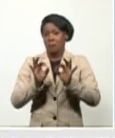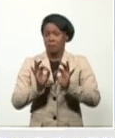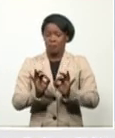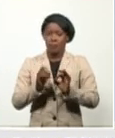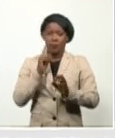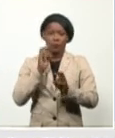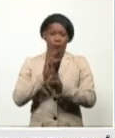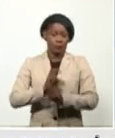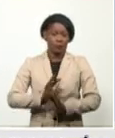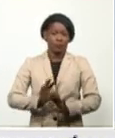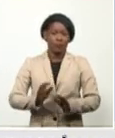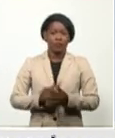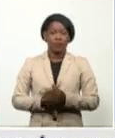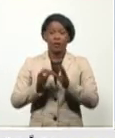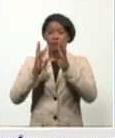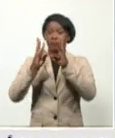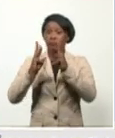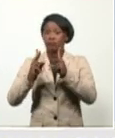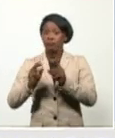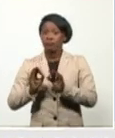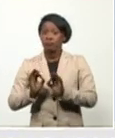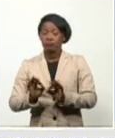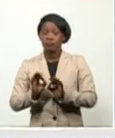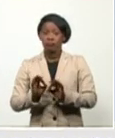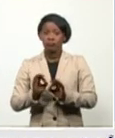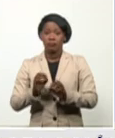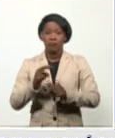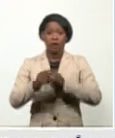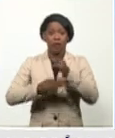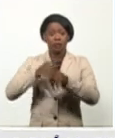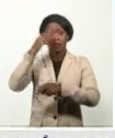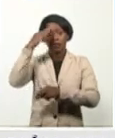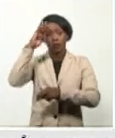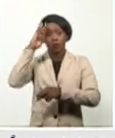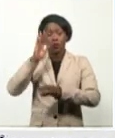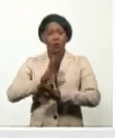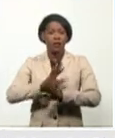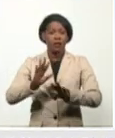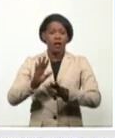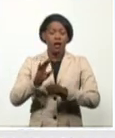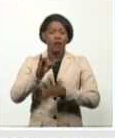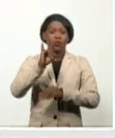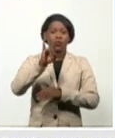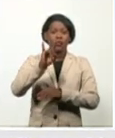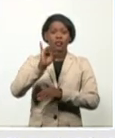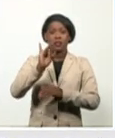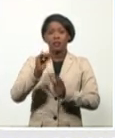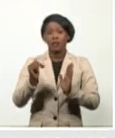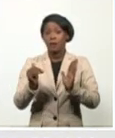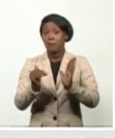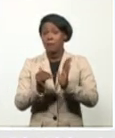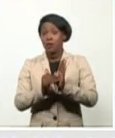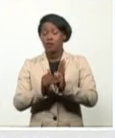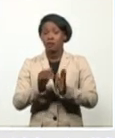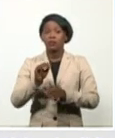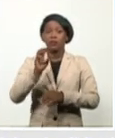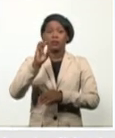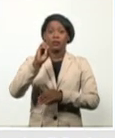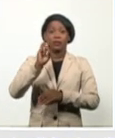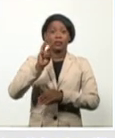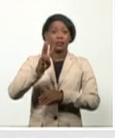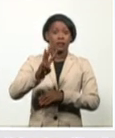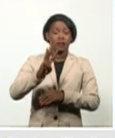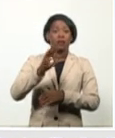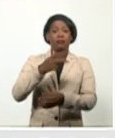estudiadas en nuestro país suman 97.003 muestras realizadas y